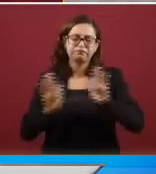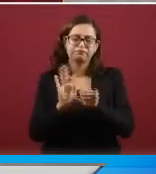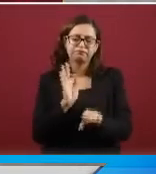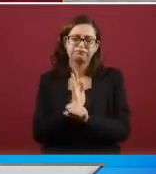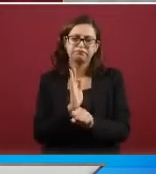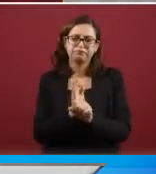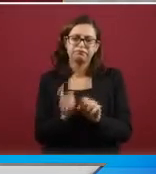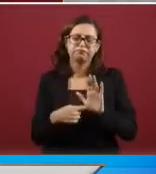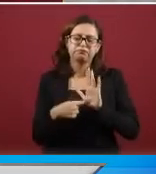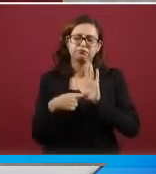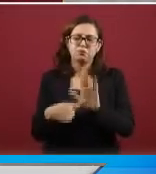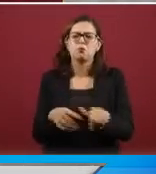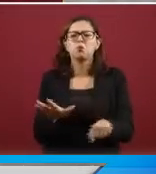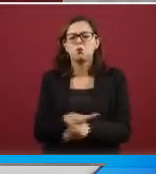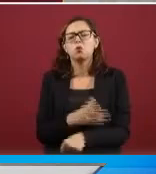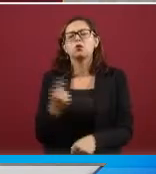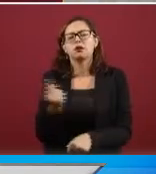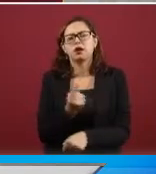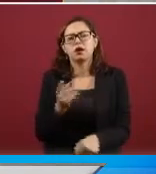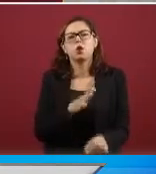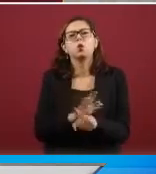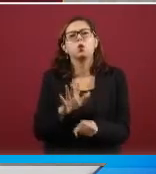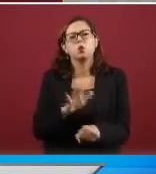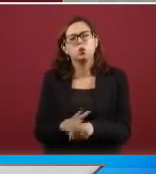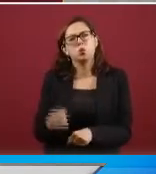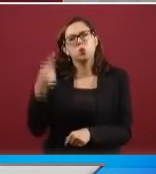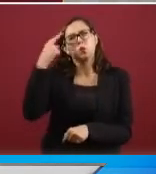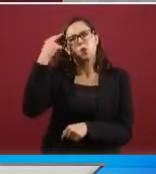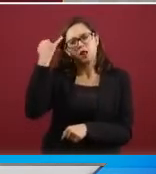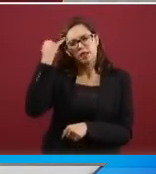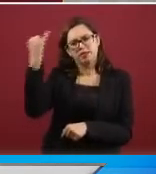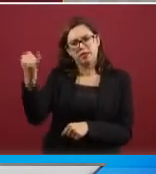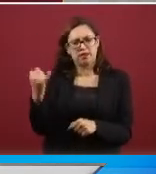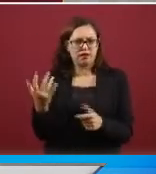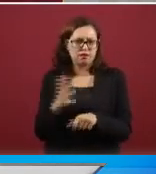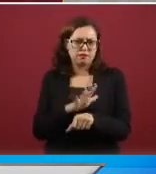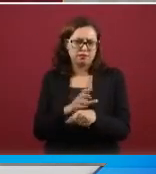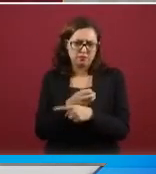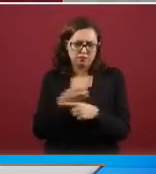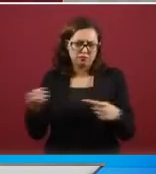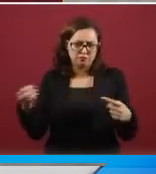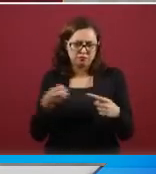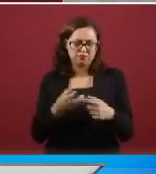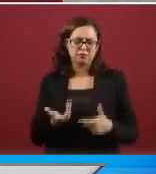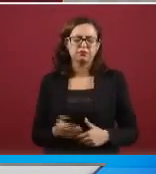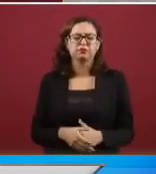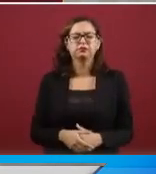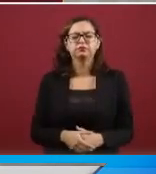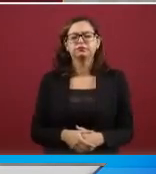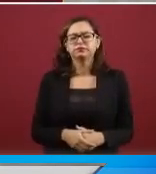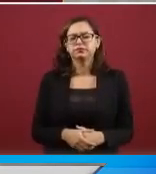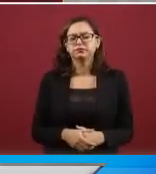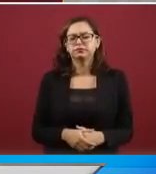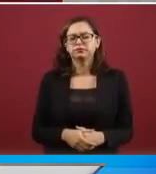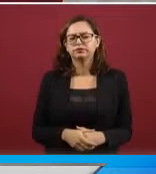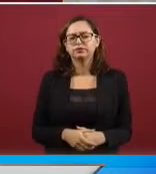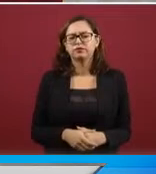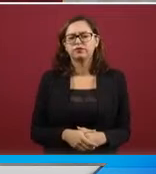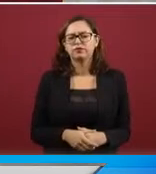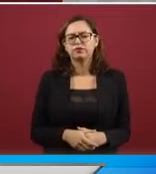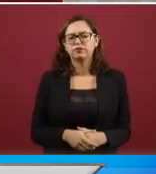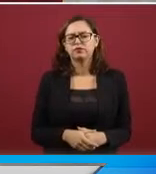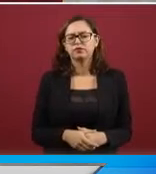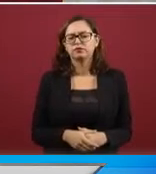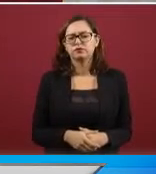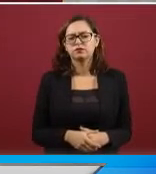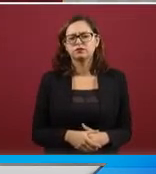en 7.4%. La reactivación de Pemex está contemplada con un apoyo de 86,000 millones de pesos y